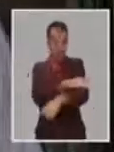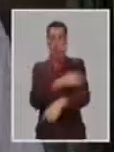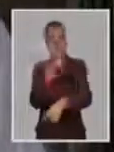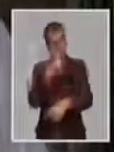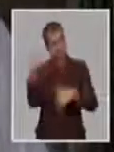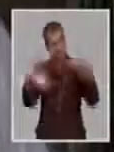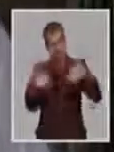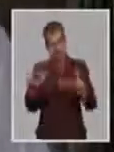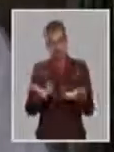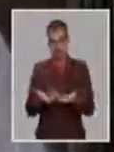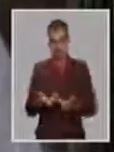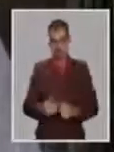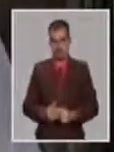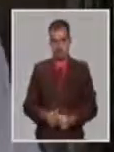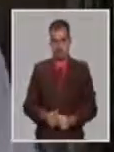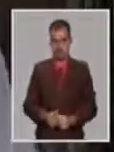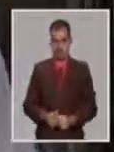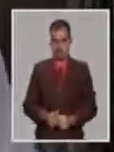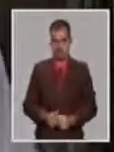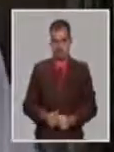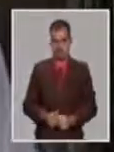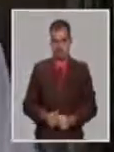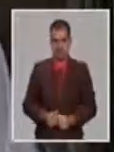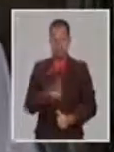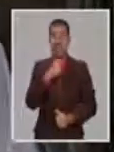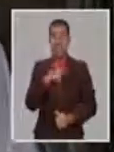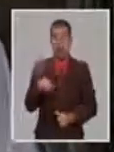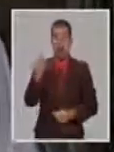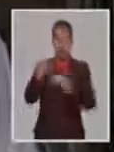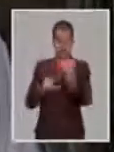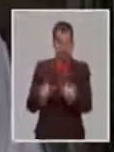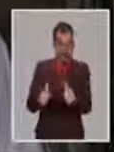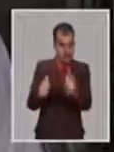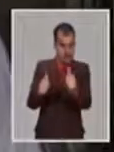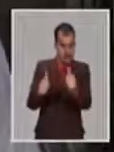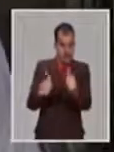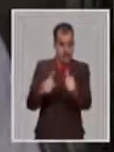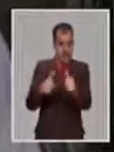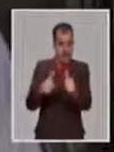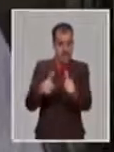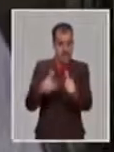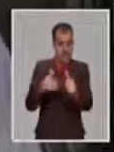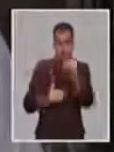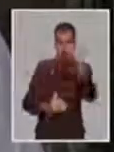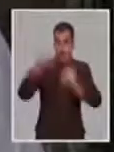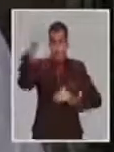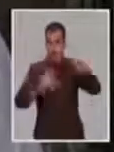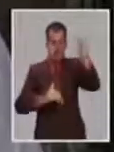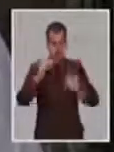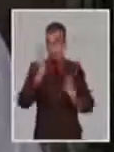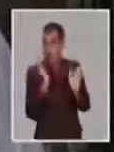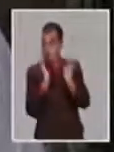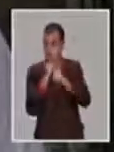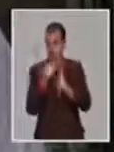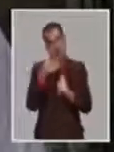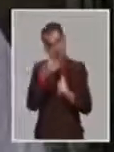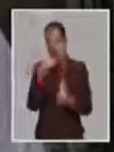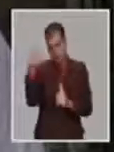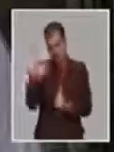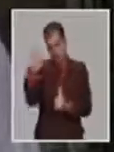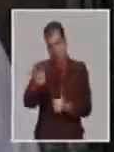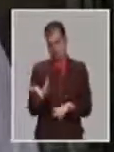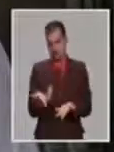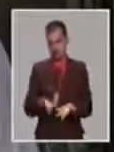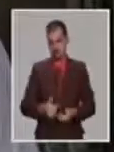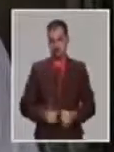personas con enfermedades endocrino-metabólicas, con enfermedades autoinmunes, siempre y cuando estén compensados al momento de la